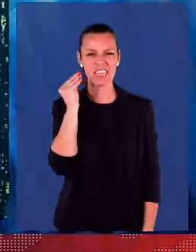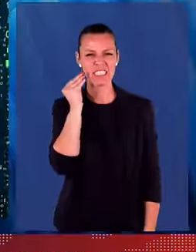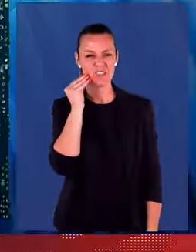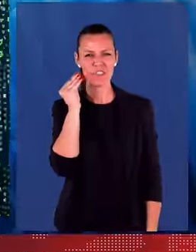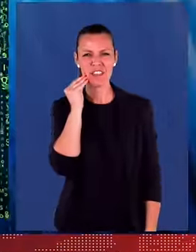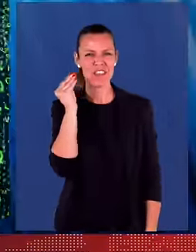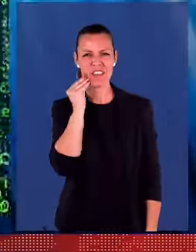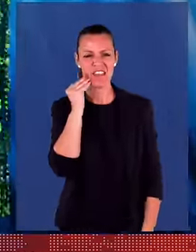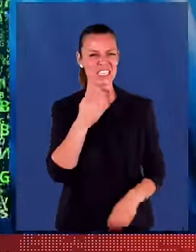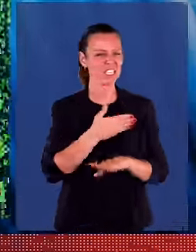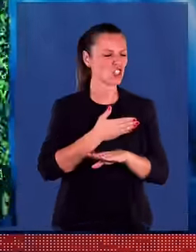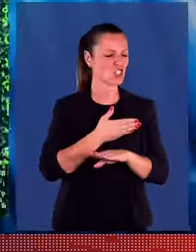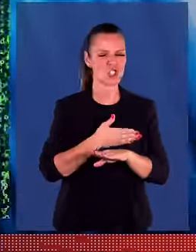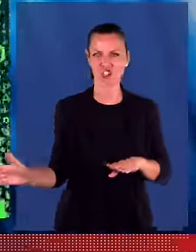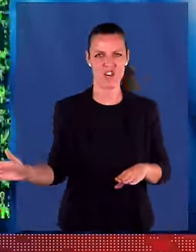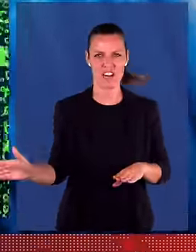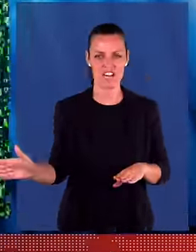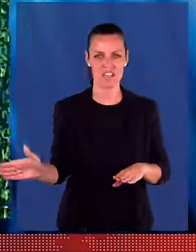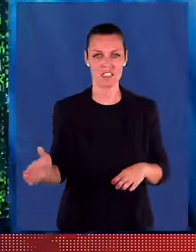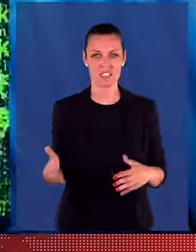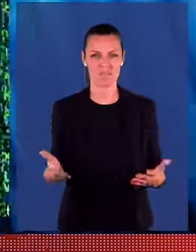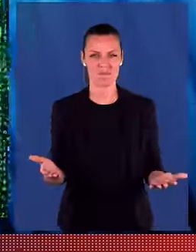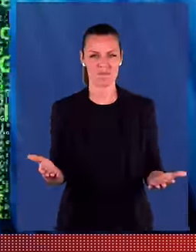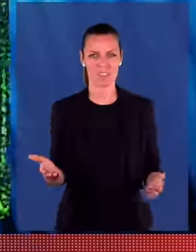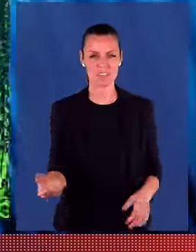Sobra glutamato en la merienda,